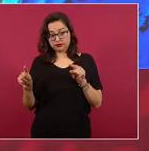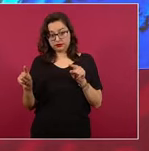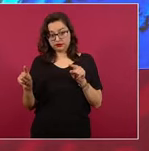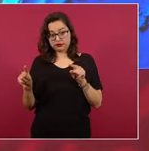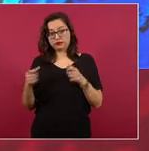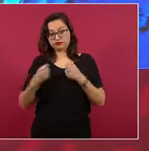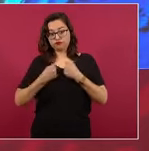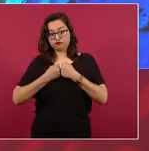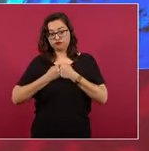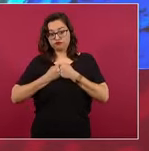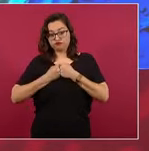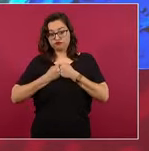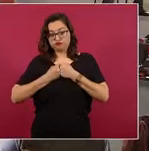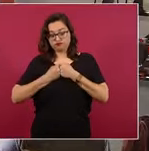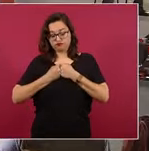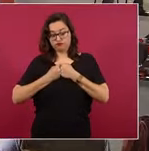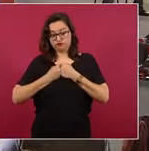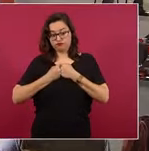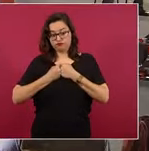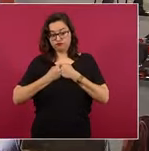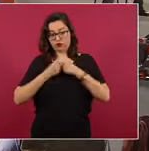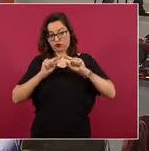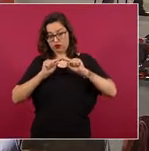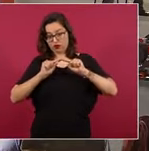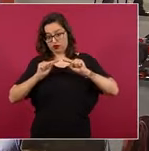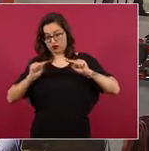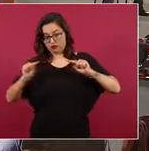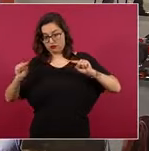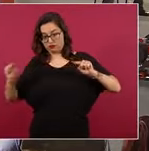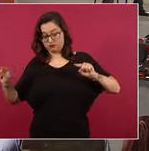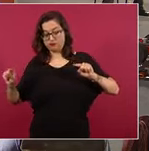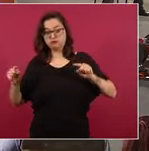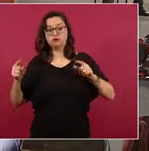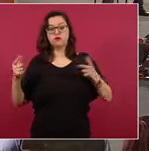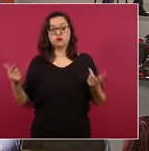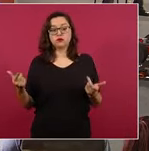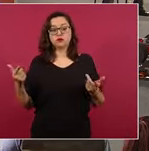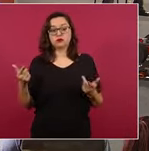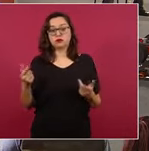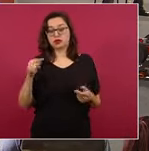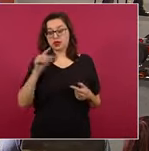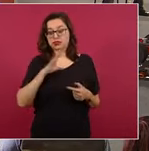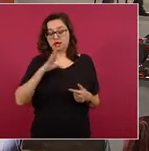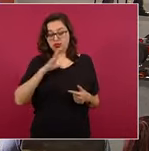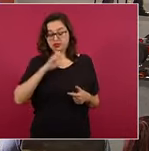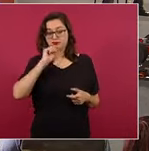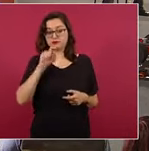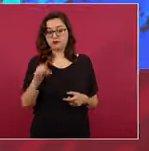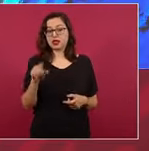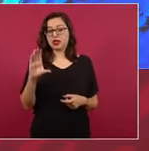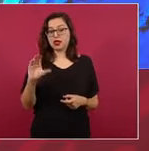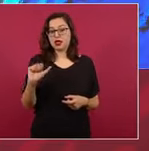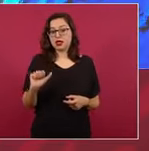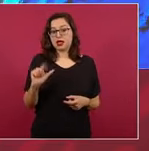Por la frontera. Porque Calakmul está aquí.